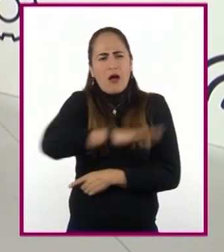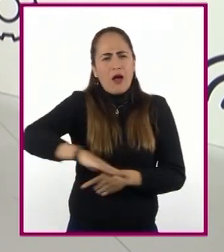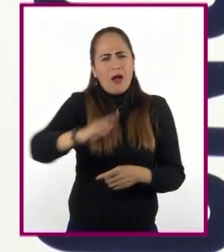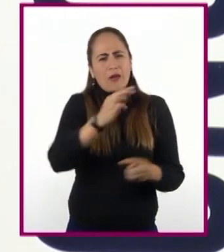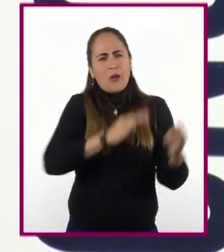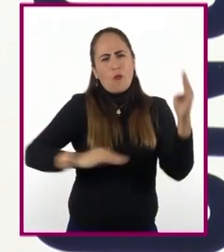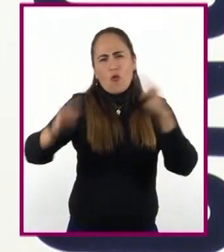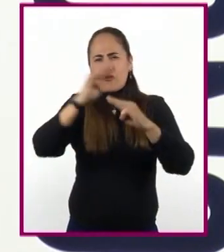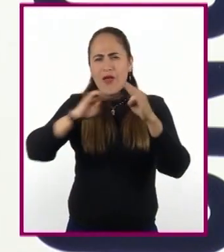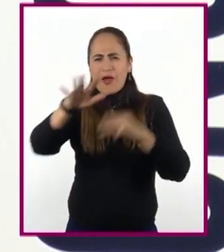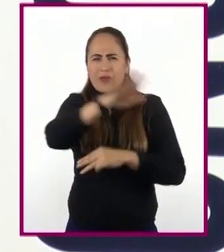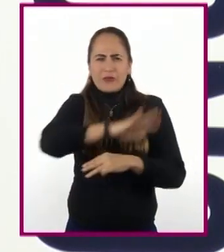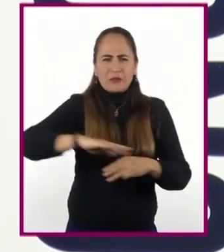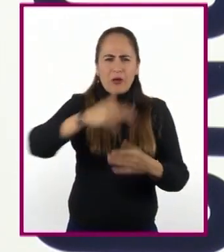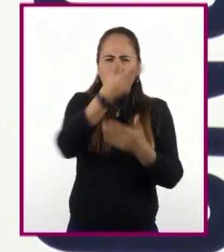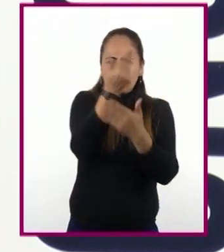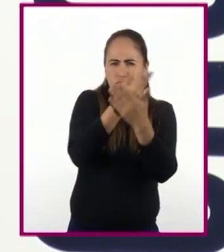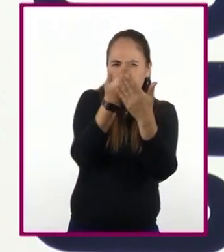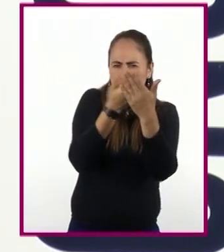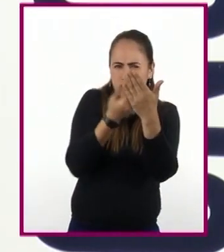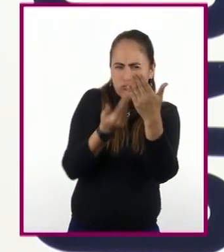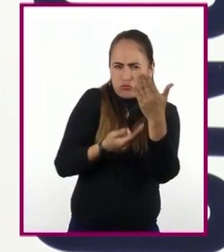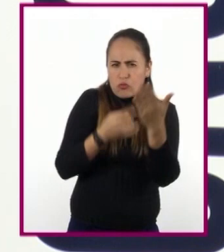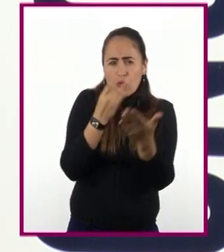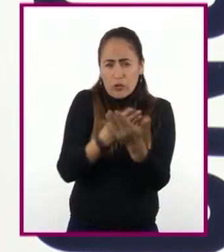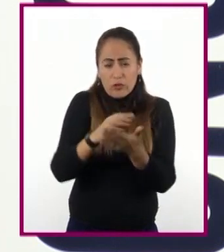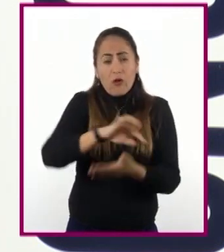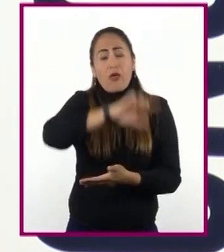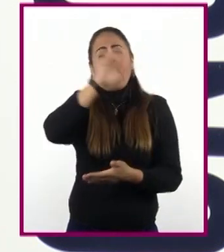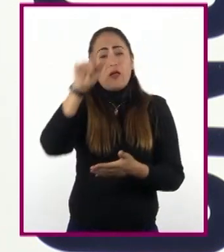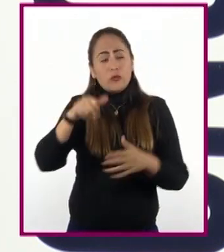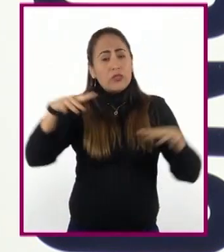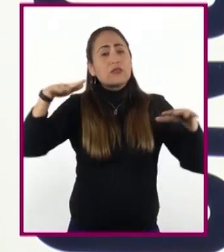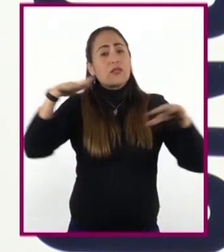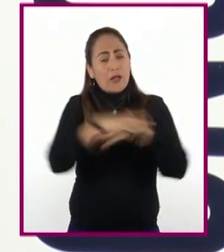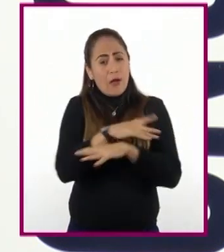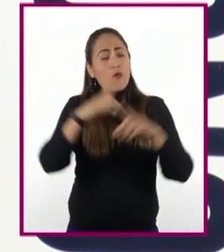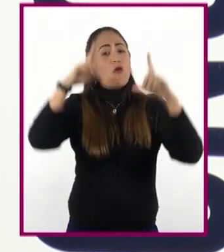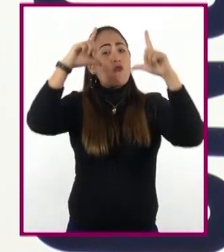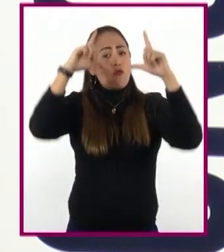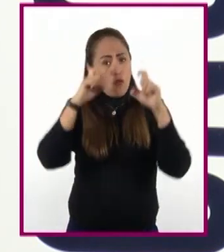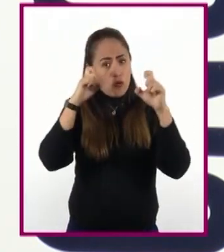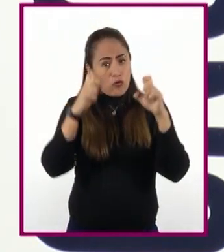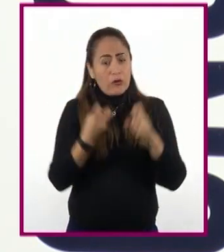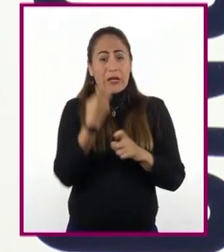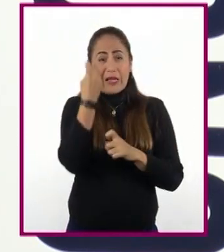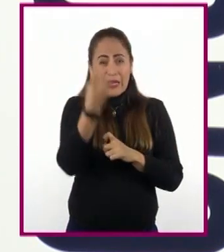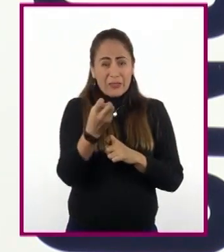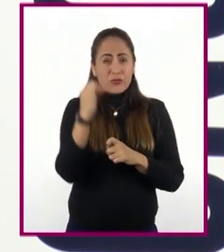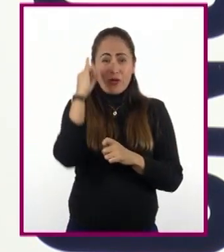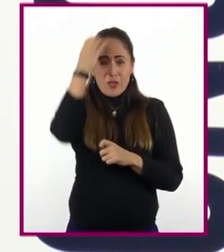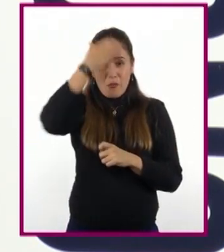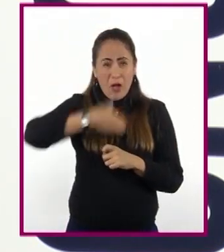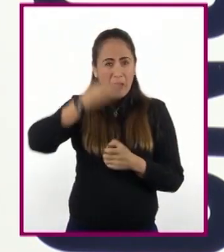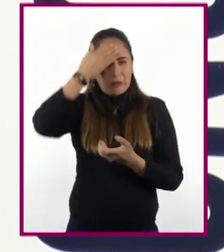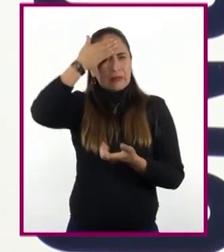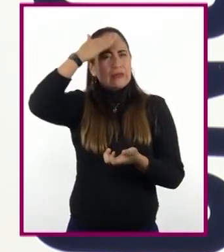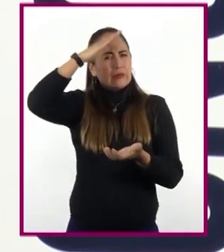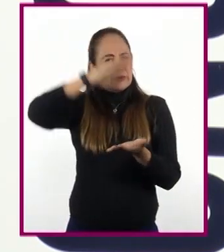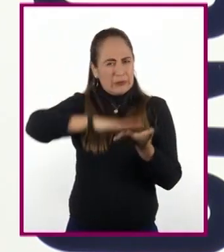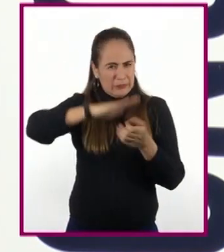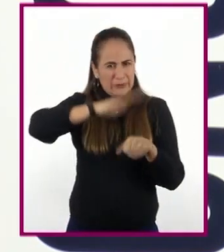paisajes. La creación de la fotografía representó un gran avance para el registro de la imagen gráfica,